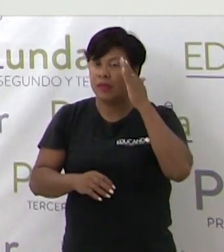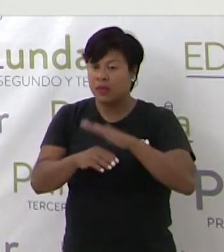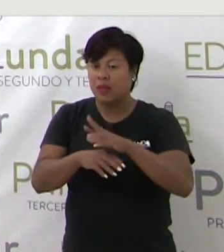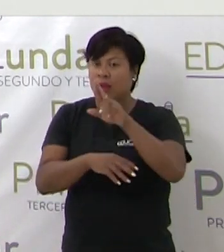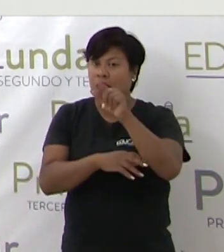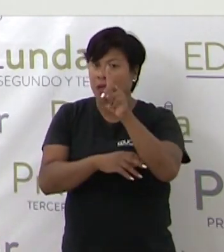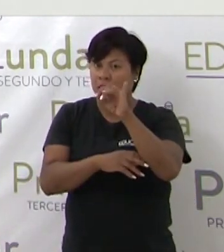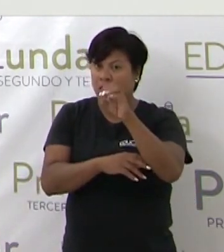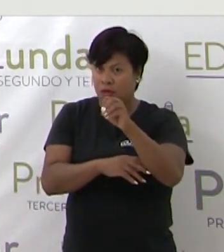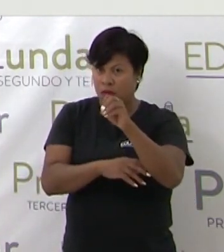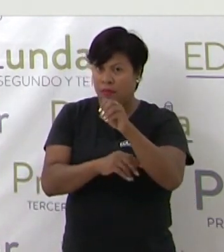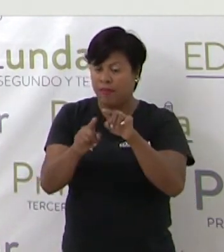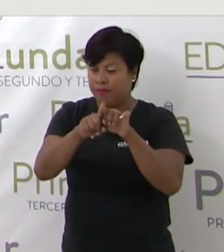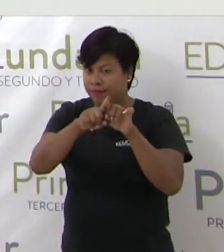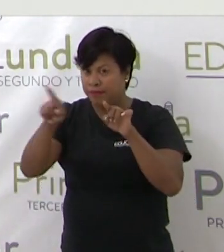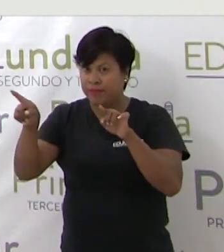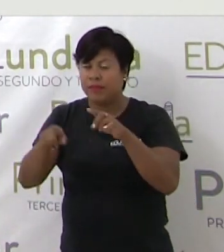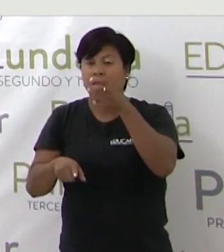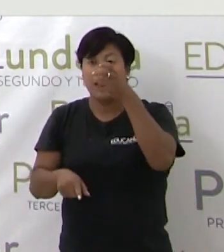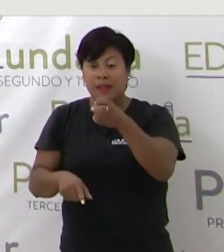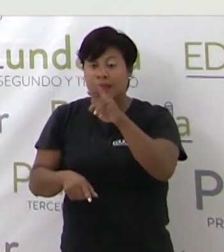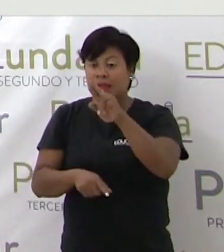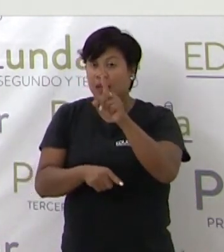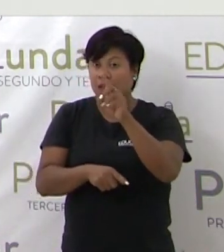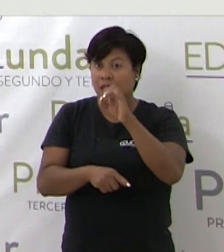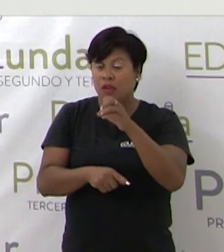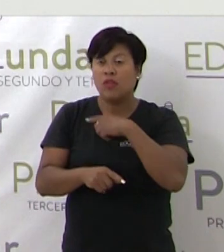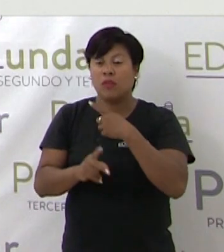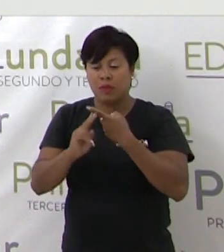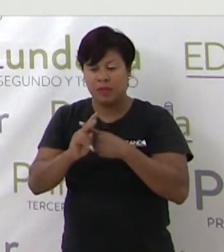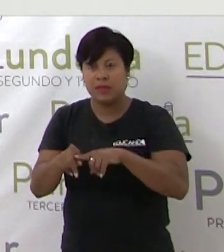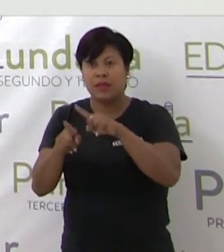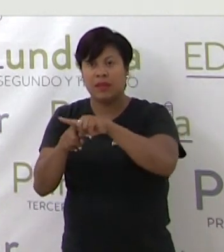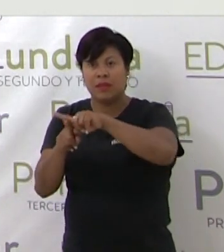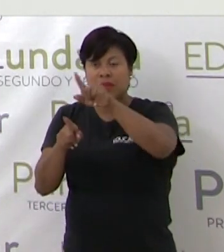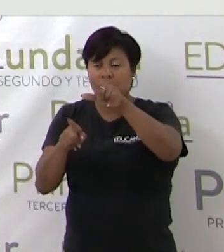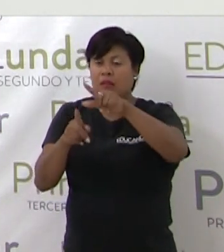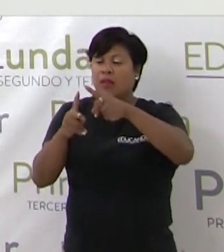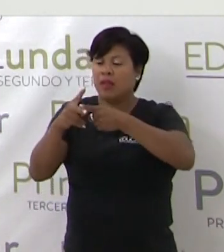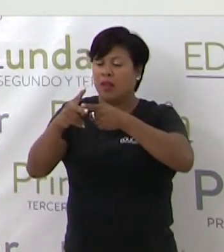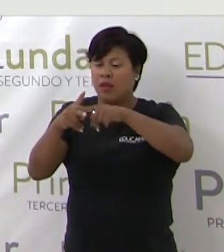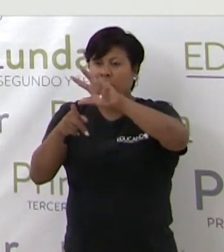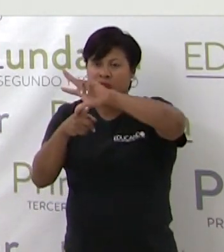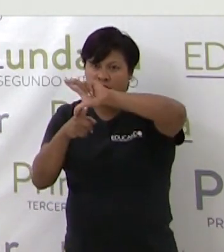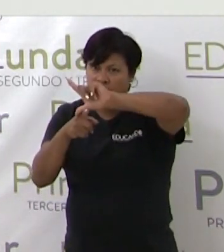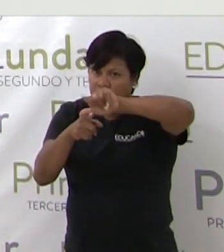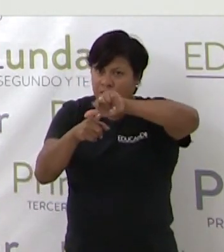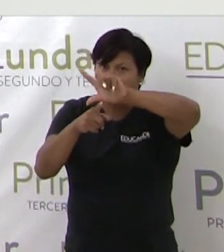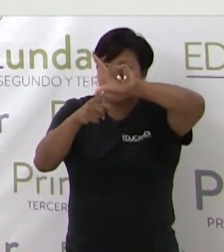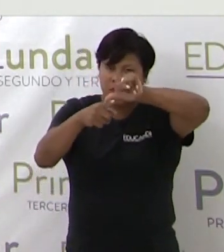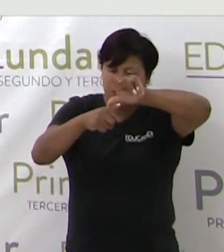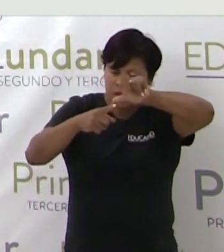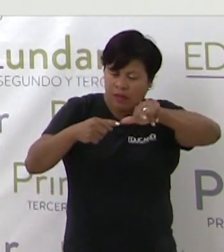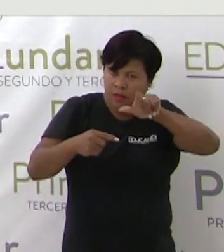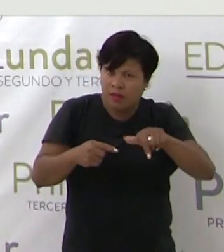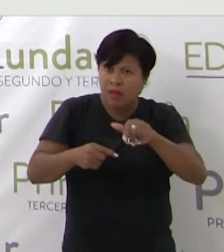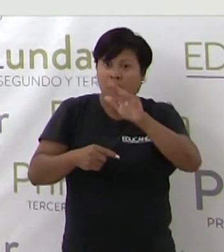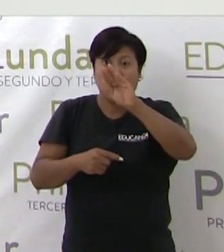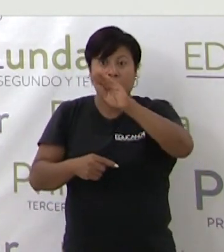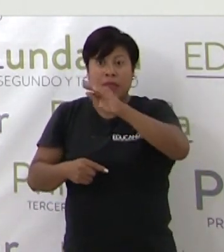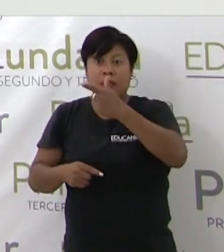radio, ¿sale? Ya tracé el radio y a partir de este radio voy a trazar mi primer ángulo de 90, o voy a localizar donde hay 90